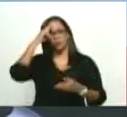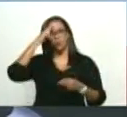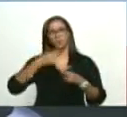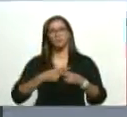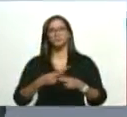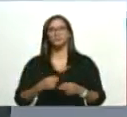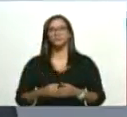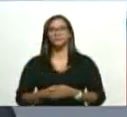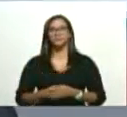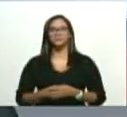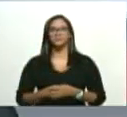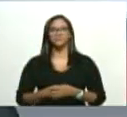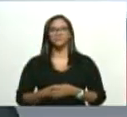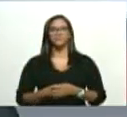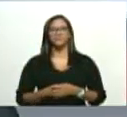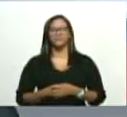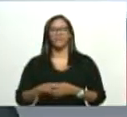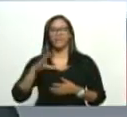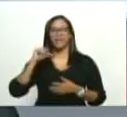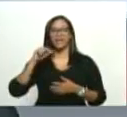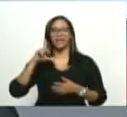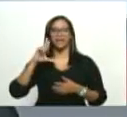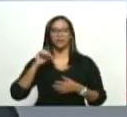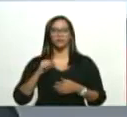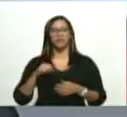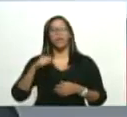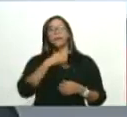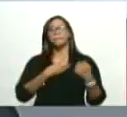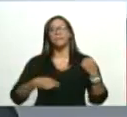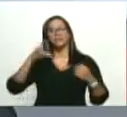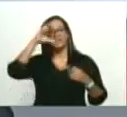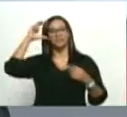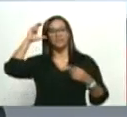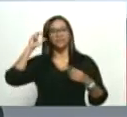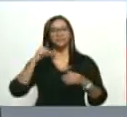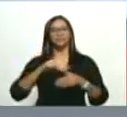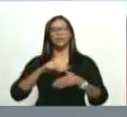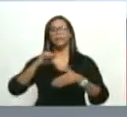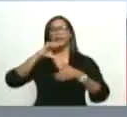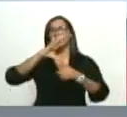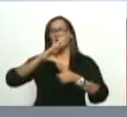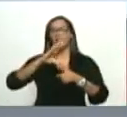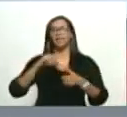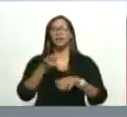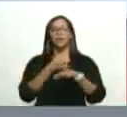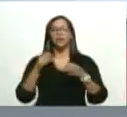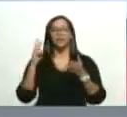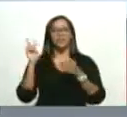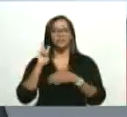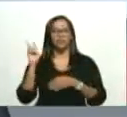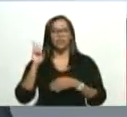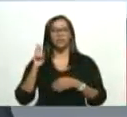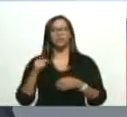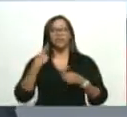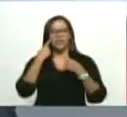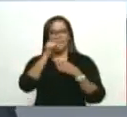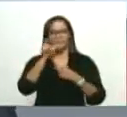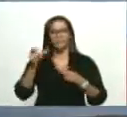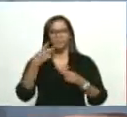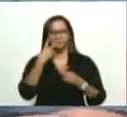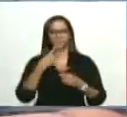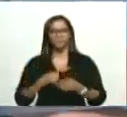invitación. Carlos Ron, vicecanciller de América del Norte del gobierno de Venezuela, ¿qué le diría a los ojos de la audiencia que nos está